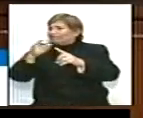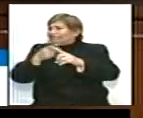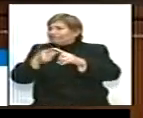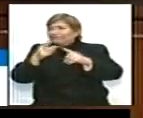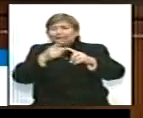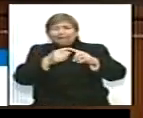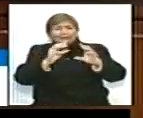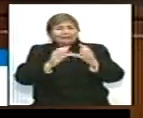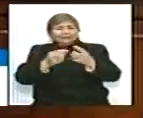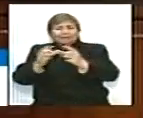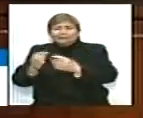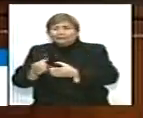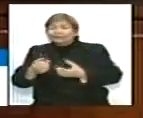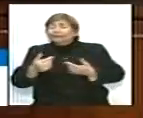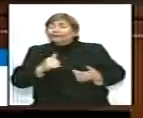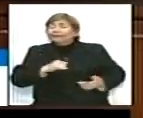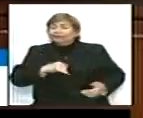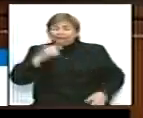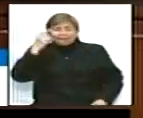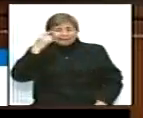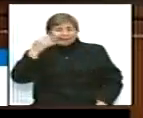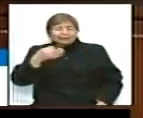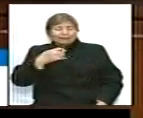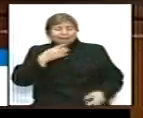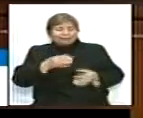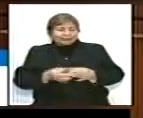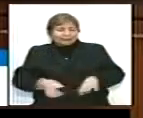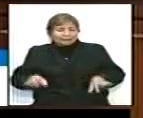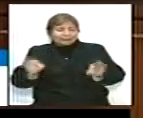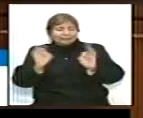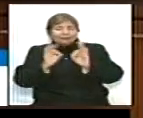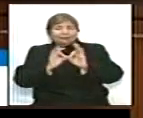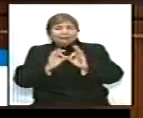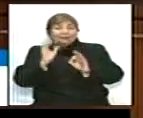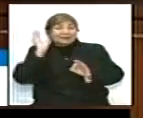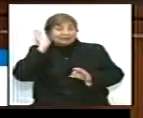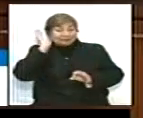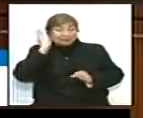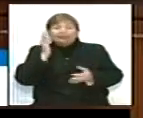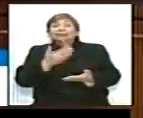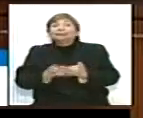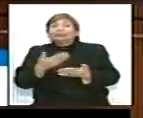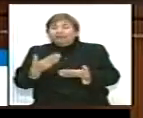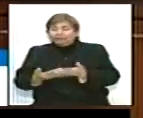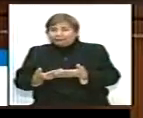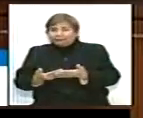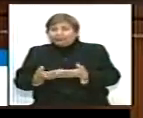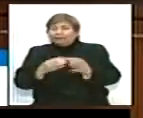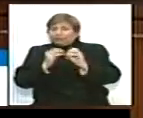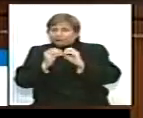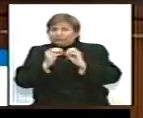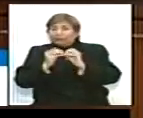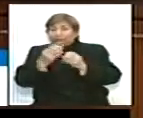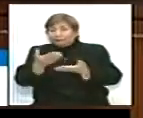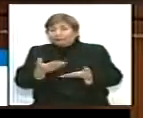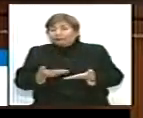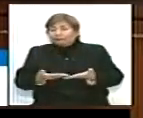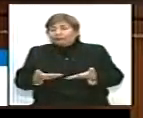diferentes bancadas. Yo creo que es importante escuchar, pero también plantear algún tipo de soluciones,